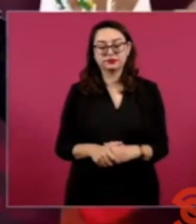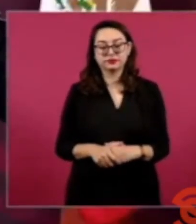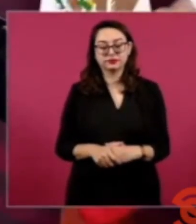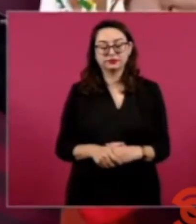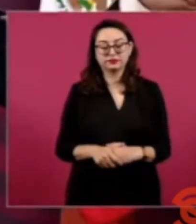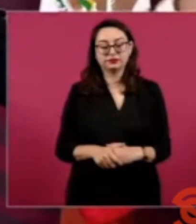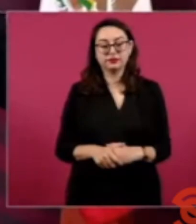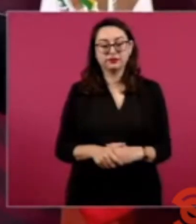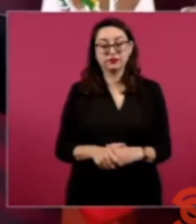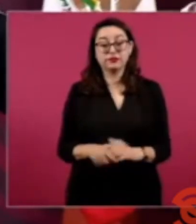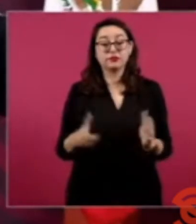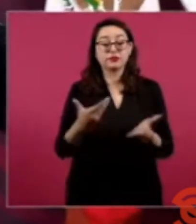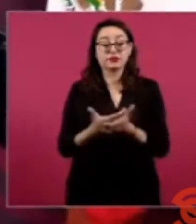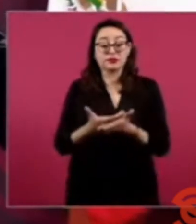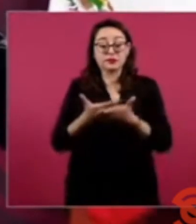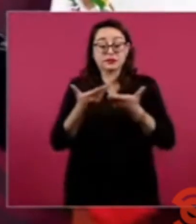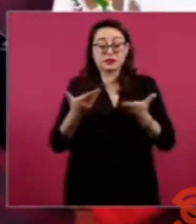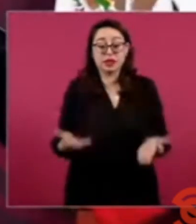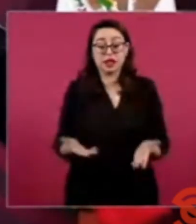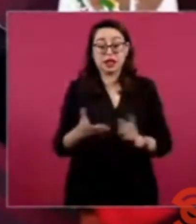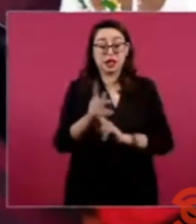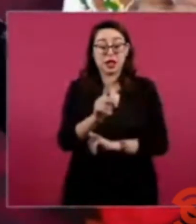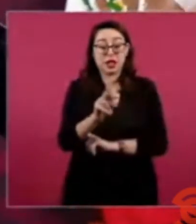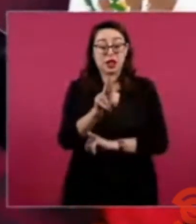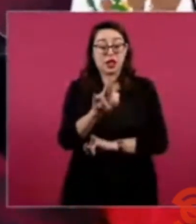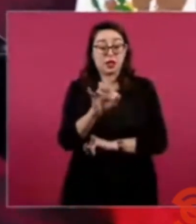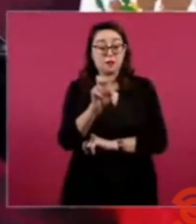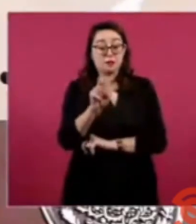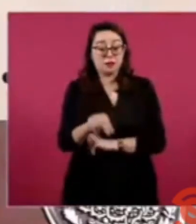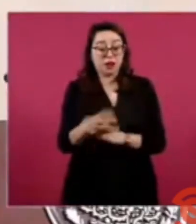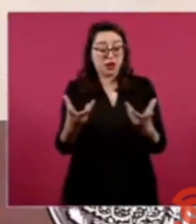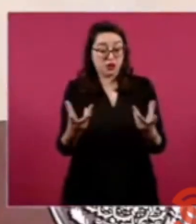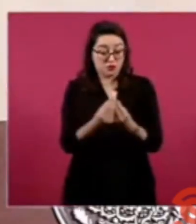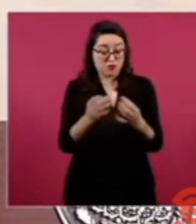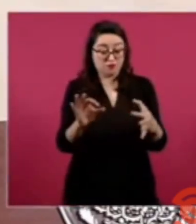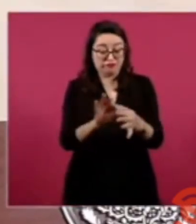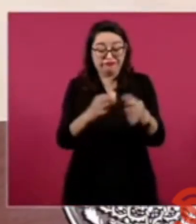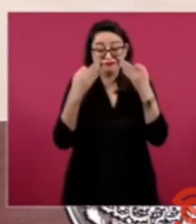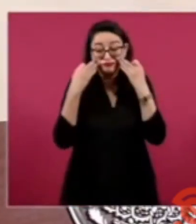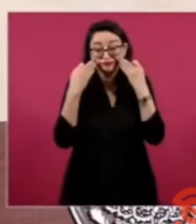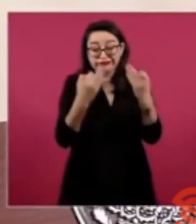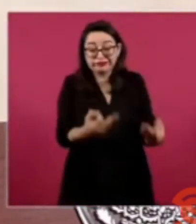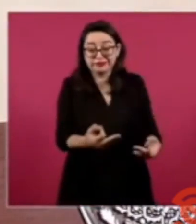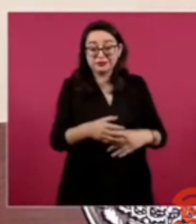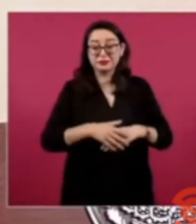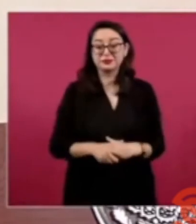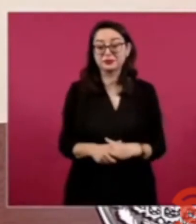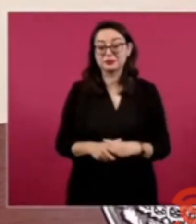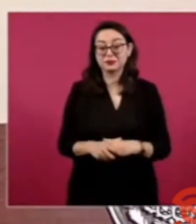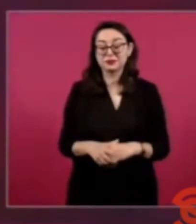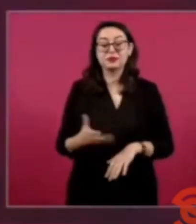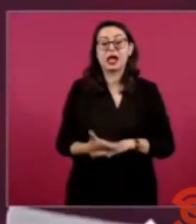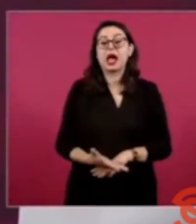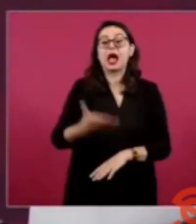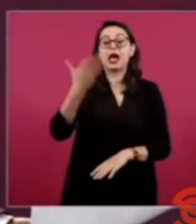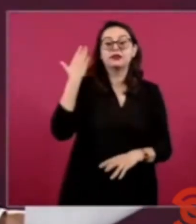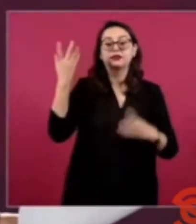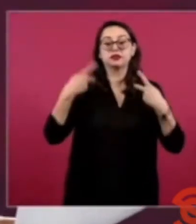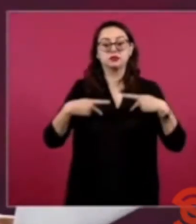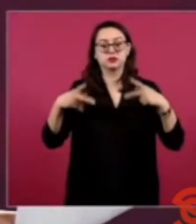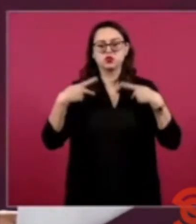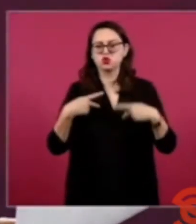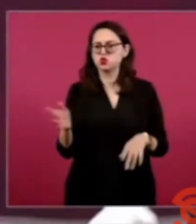ahora el PRIAN, ¿no? Porque había quienes decían, no es cierto, son distintos.